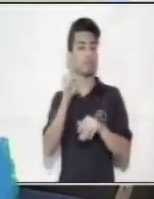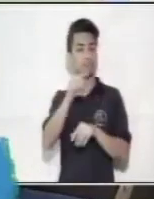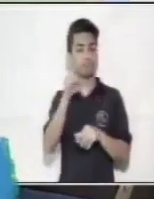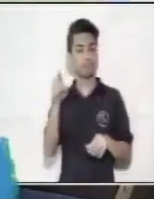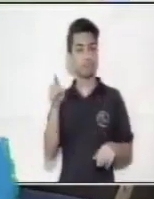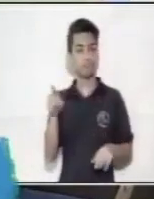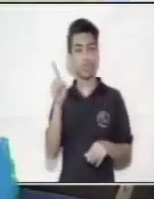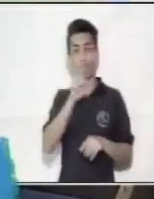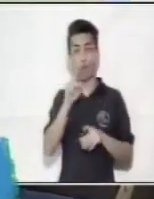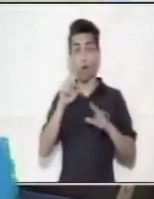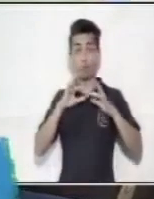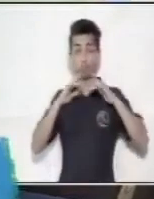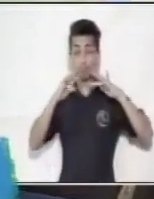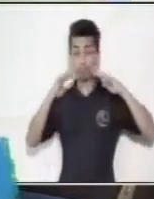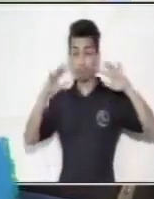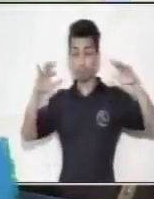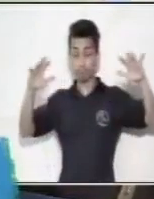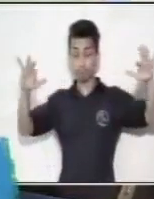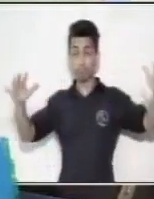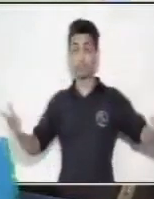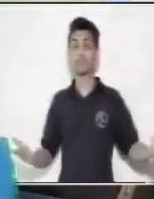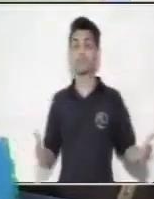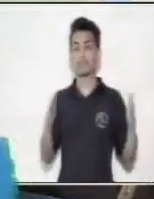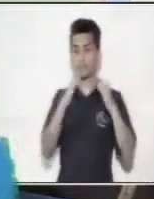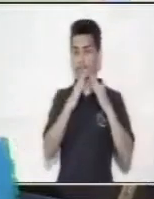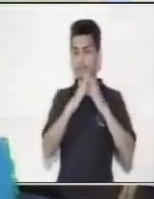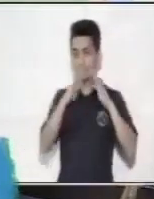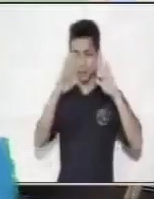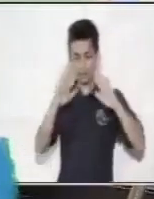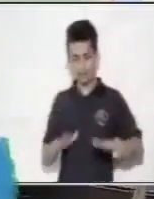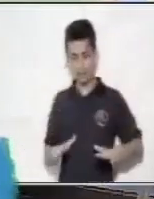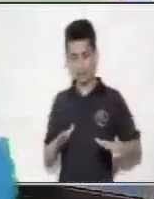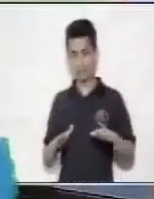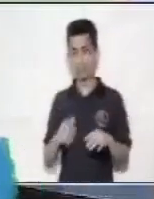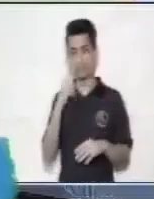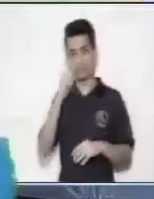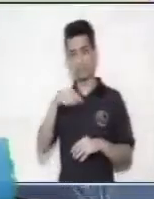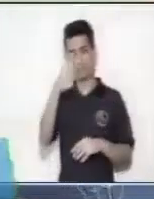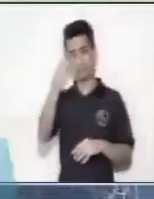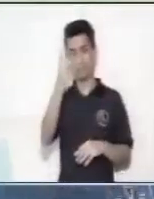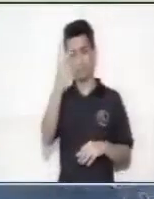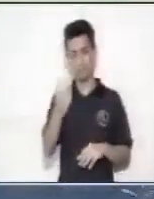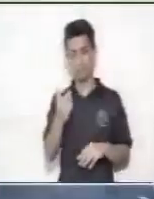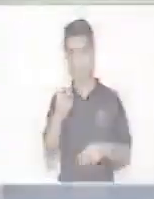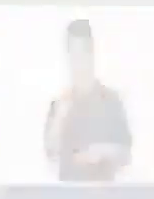se propague el COVID, entonces quédate en casa. Hasta una próxima.